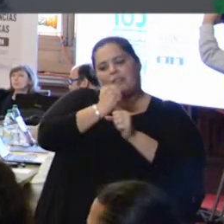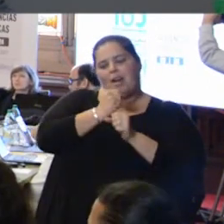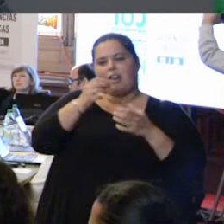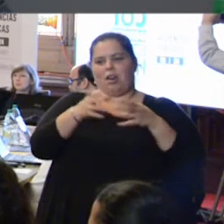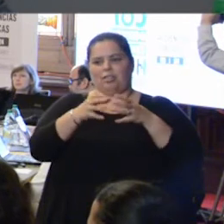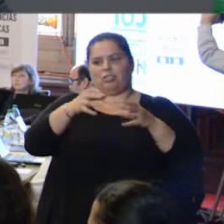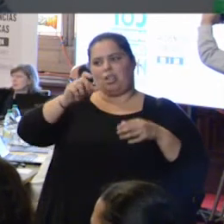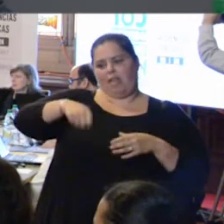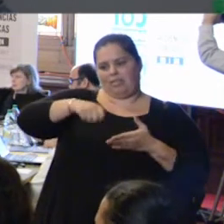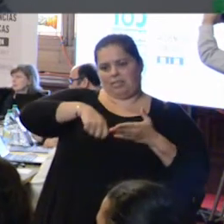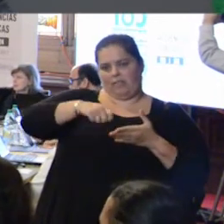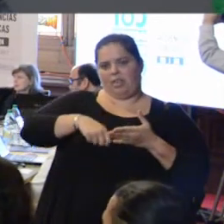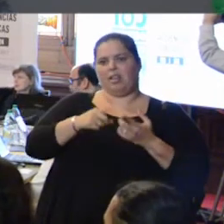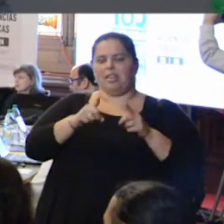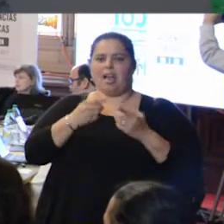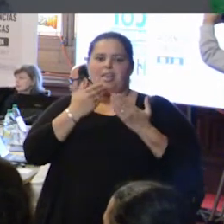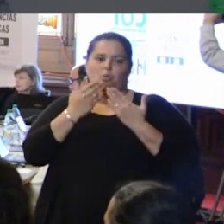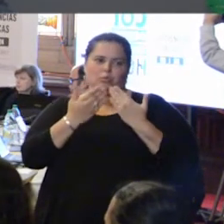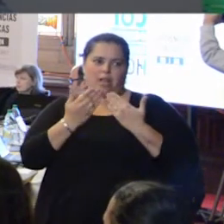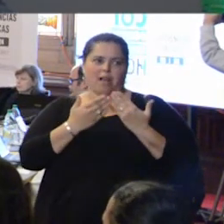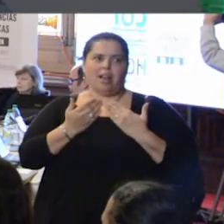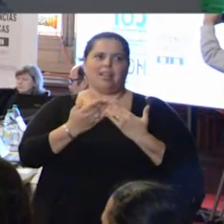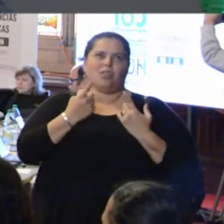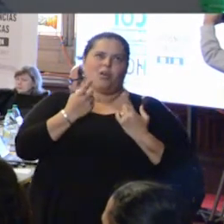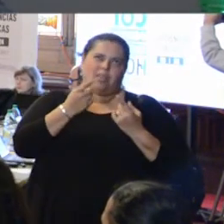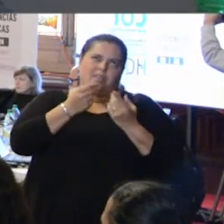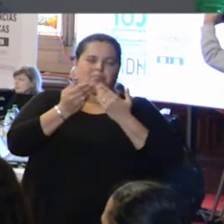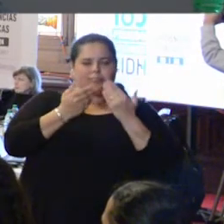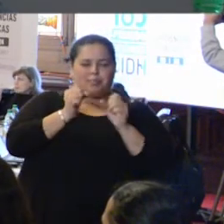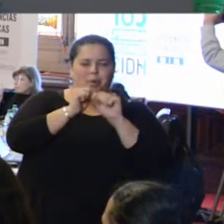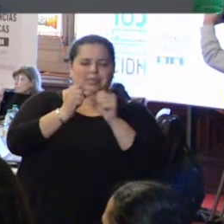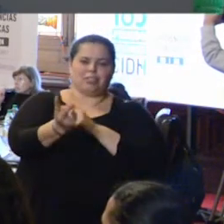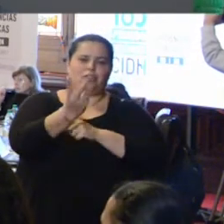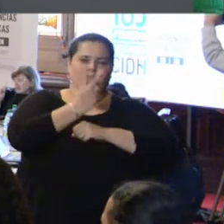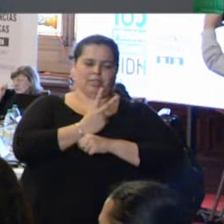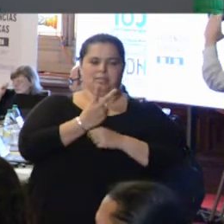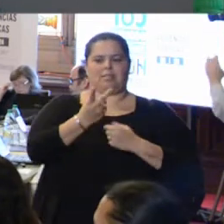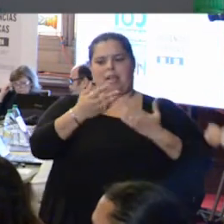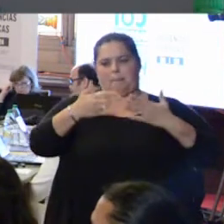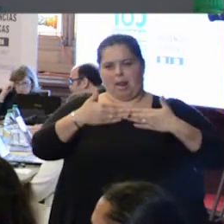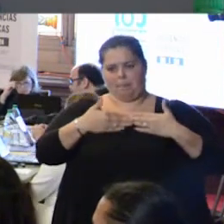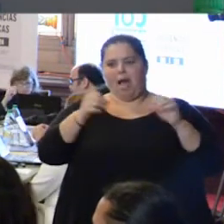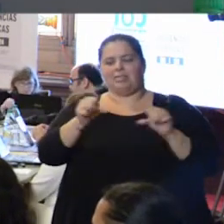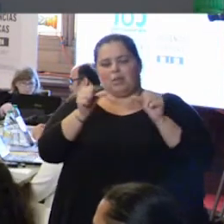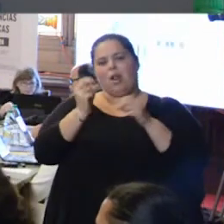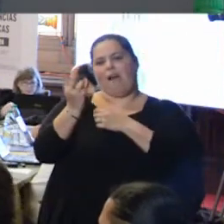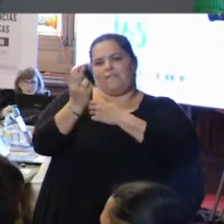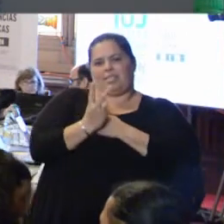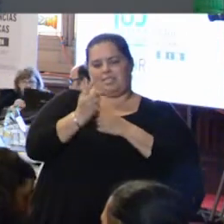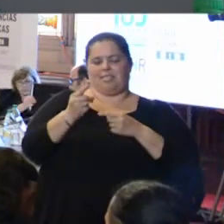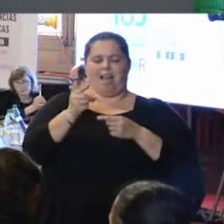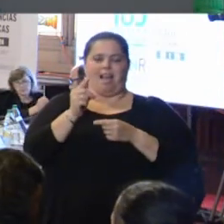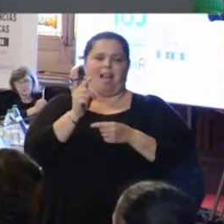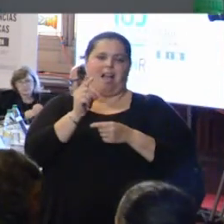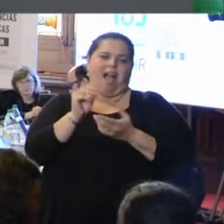y discúlpenme el barbarismo ahí, de que ellos puedan visitar Panamá para realizar una visita académica, para realizar lo que nosotros entendemos debiera